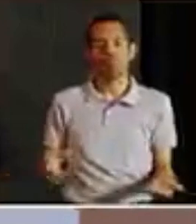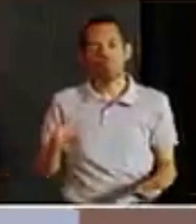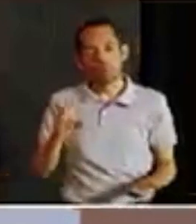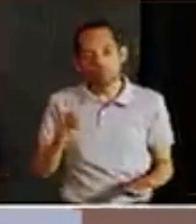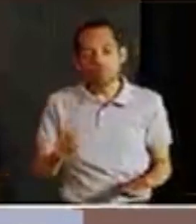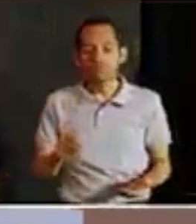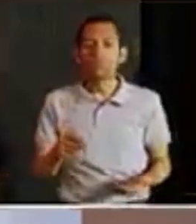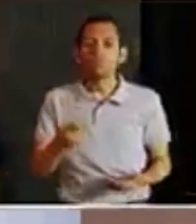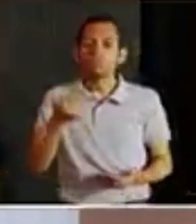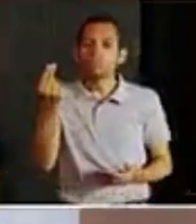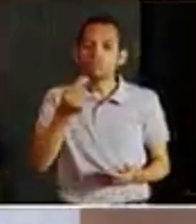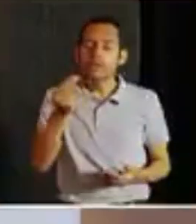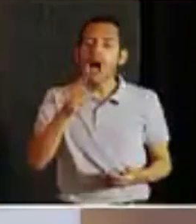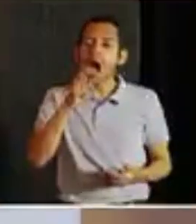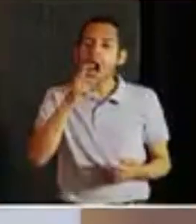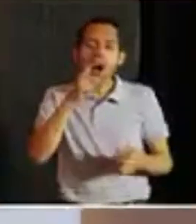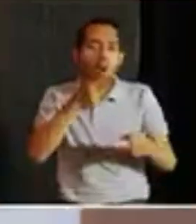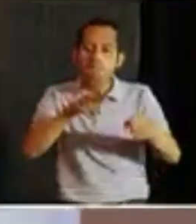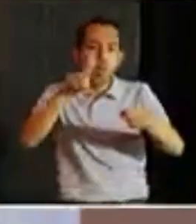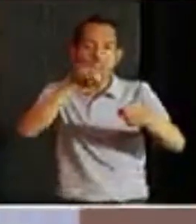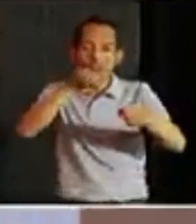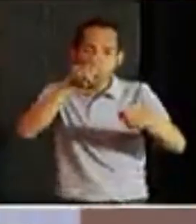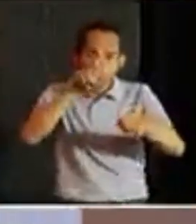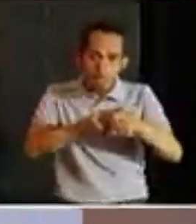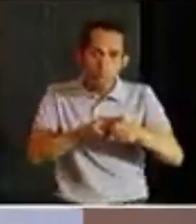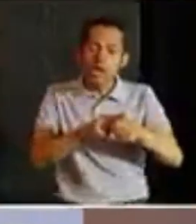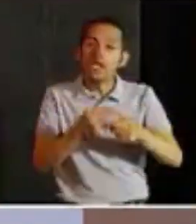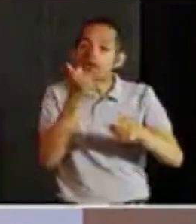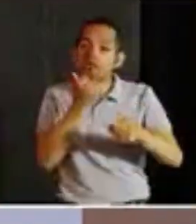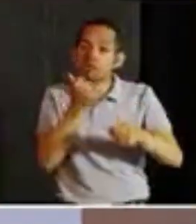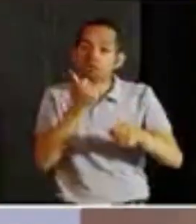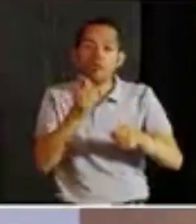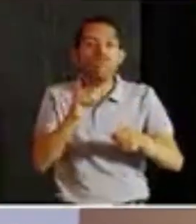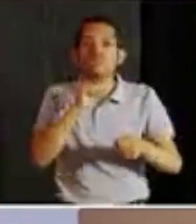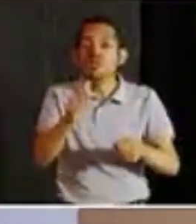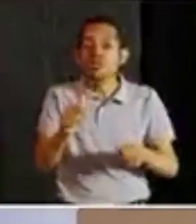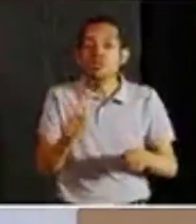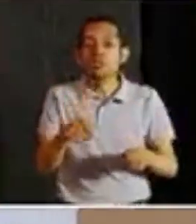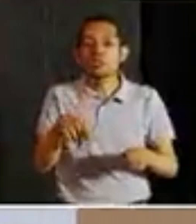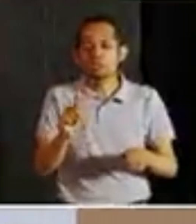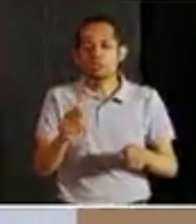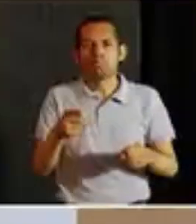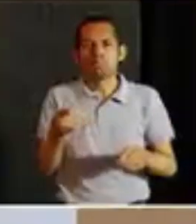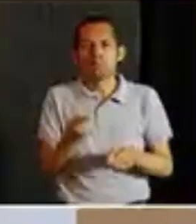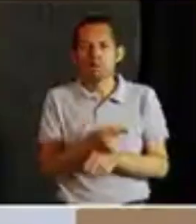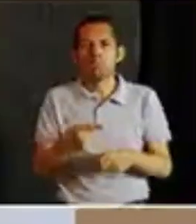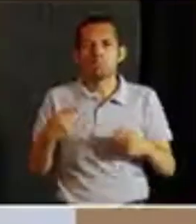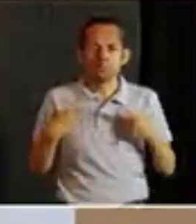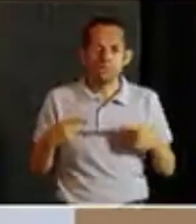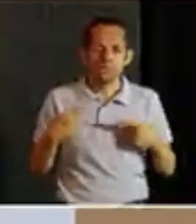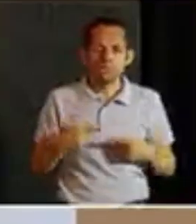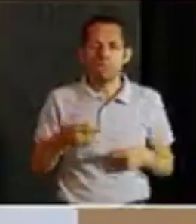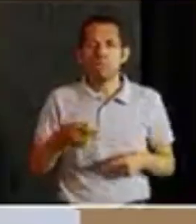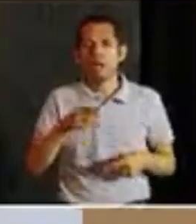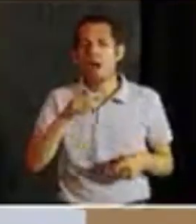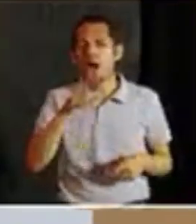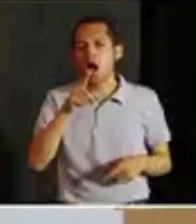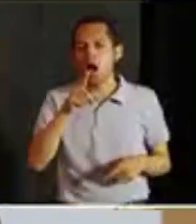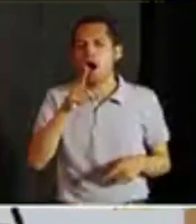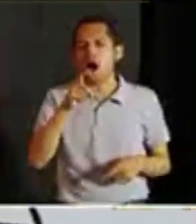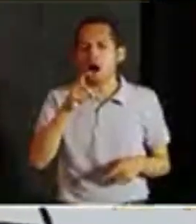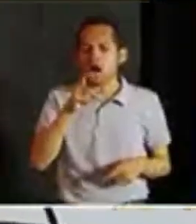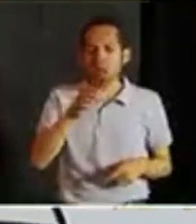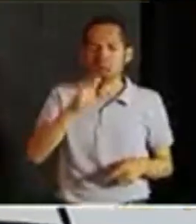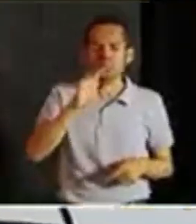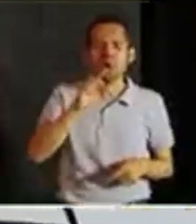la ciudadanía a extremar precauciones, evitar exponerse a las altas temperaturas, mantenerse hidratados y acudir de